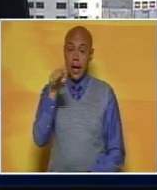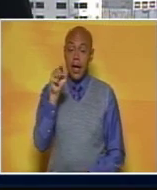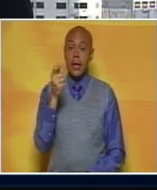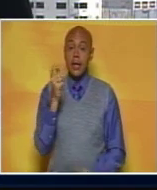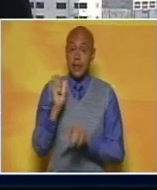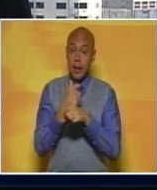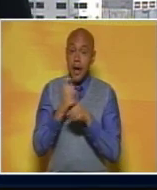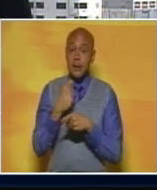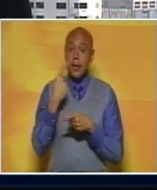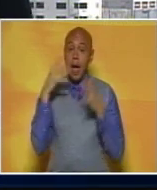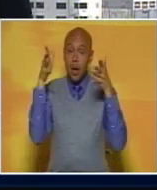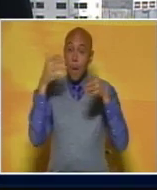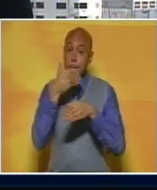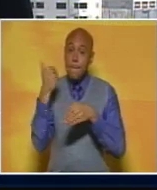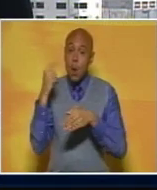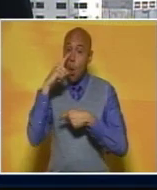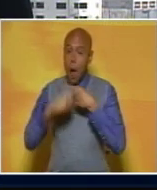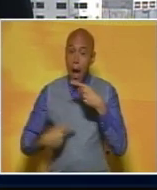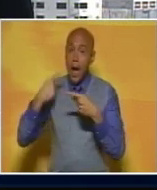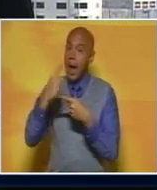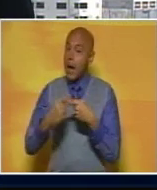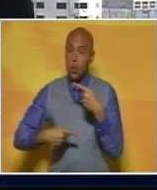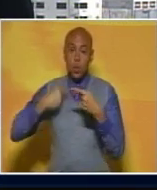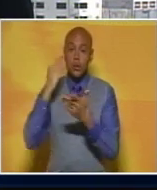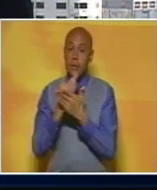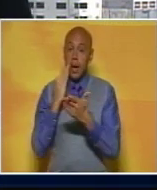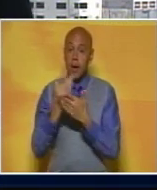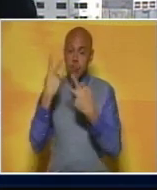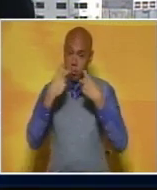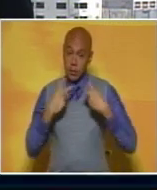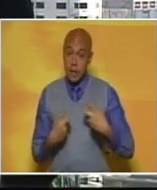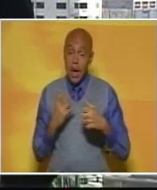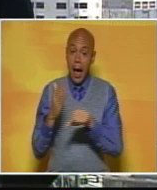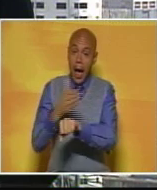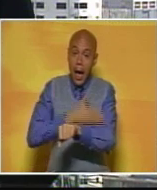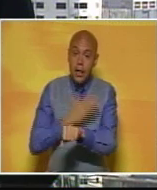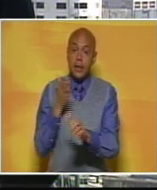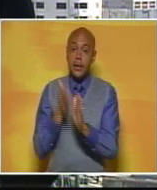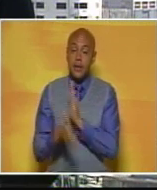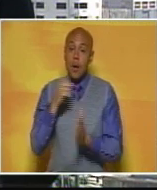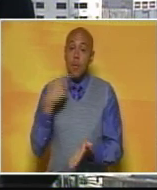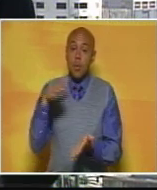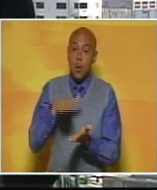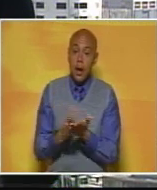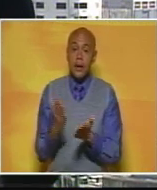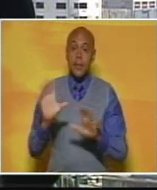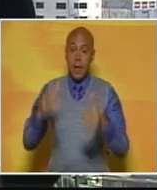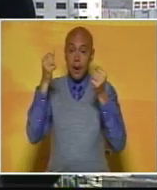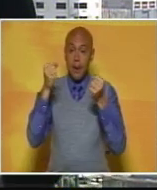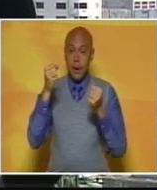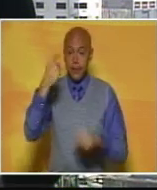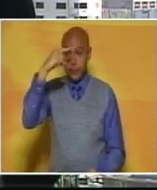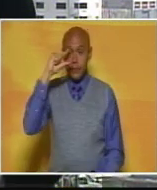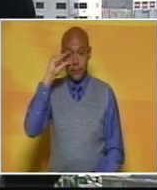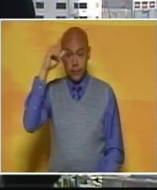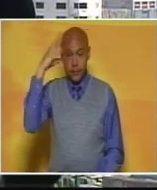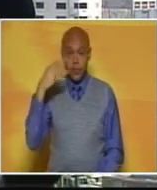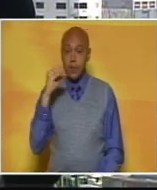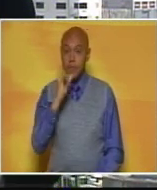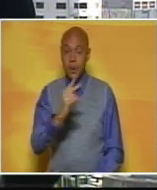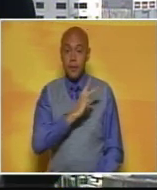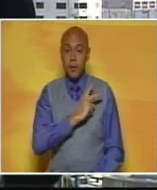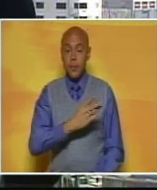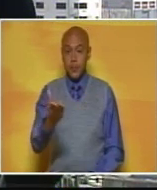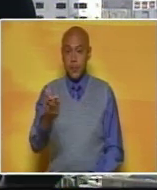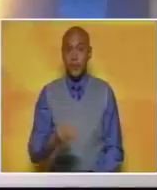recomienda realizarse chequeos anuales para detectar en etapa inicial esta enfermedad y así detener los índices de mortalidad. Andrés Díaz Hernández,